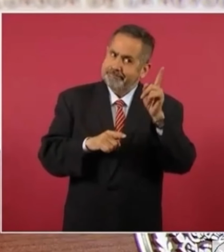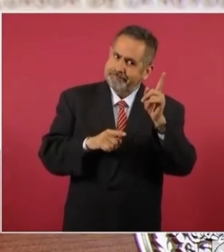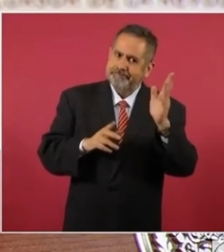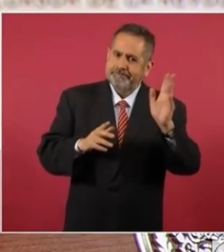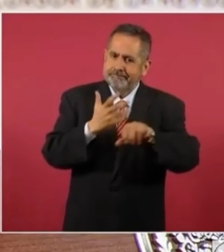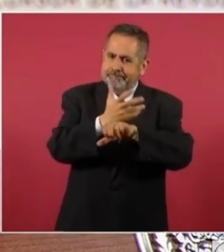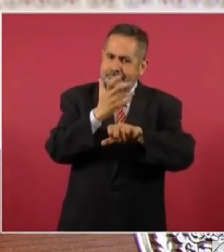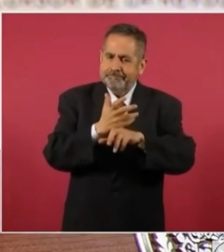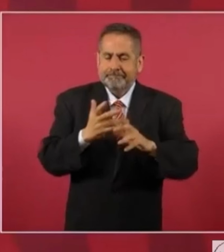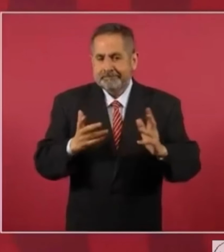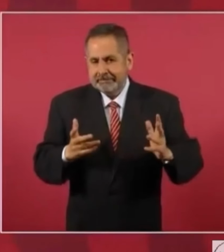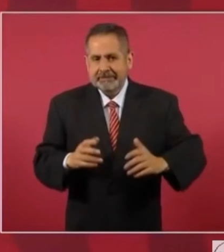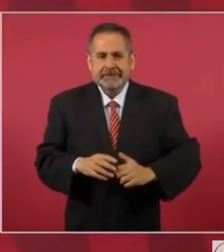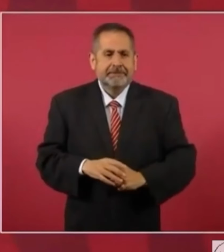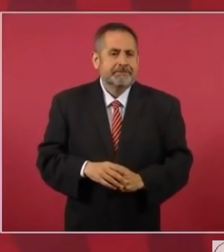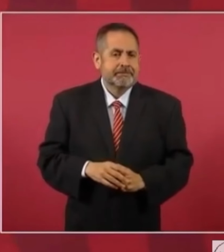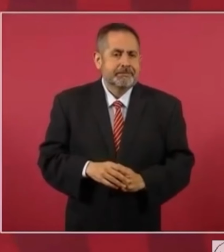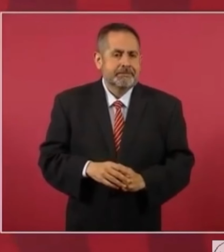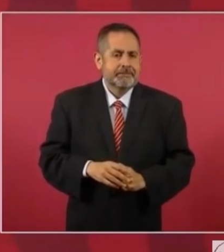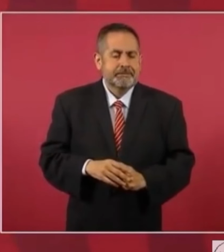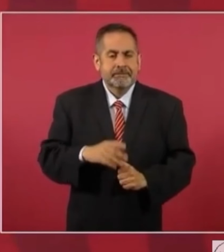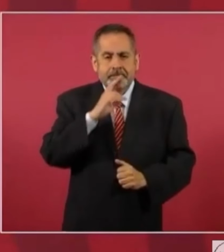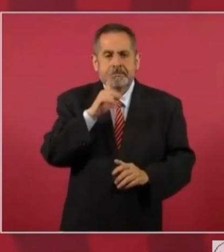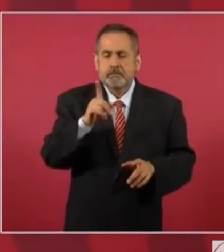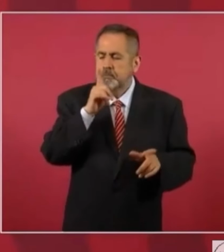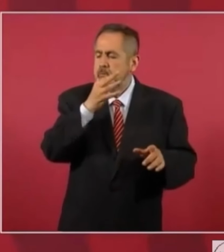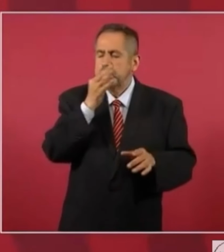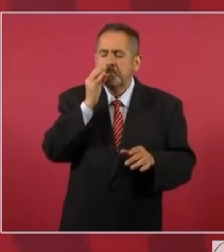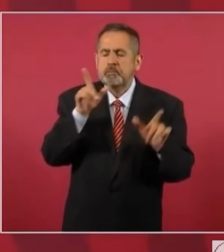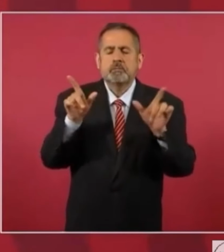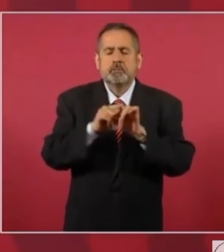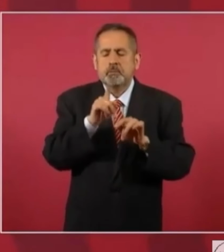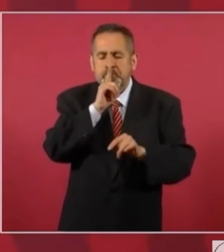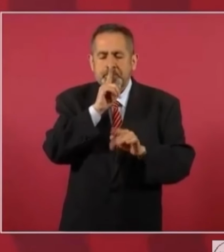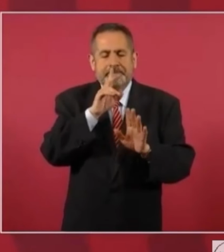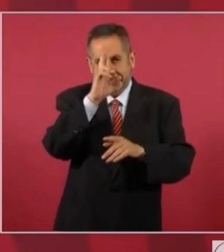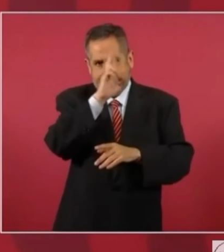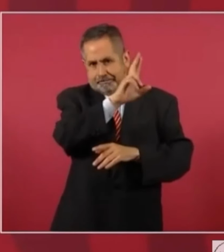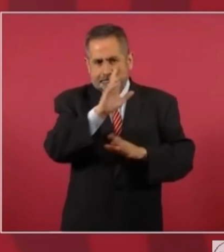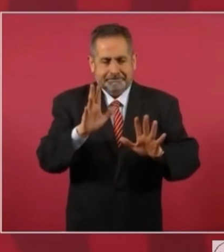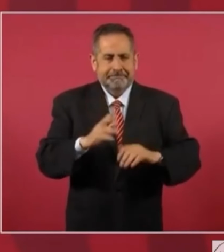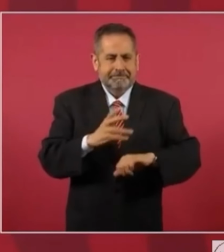en Estados Unidos y mejor nos quedamos callados.